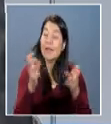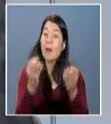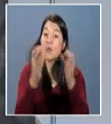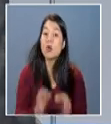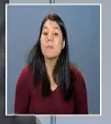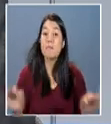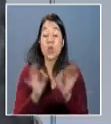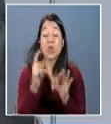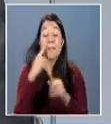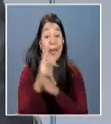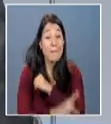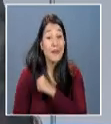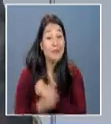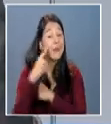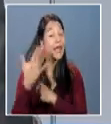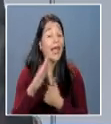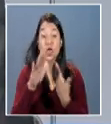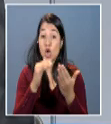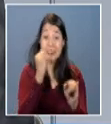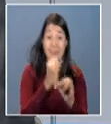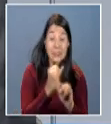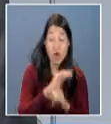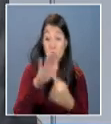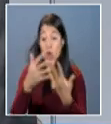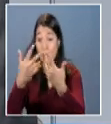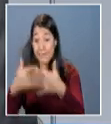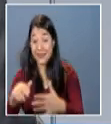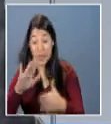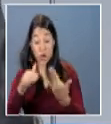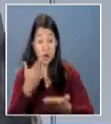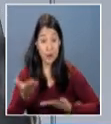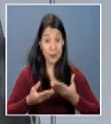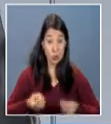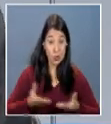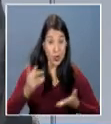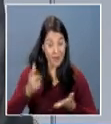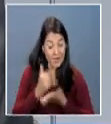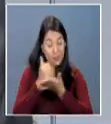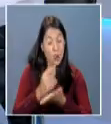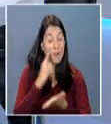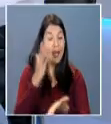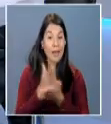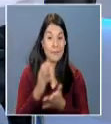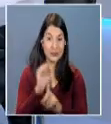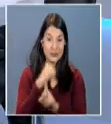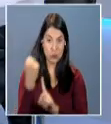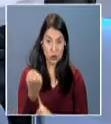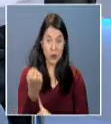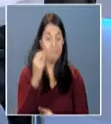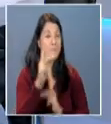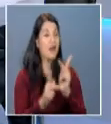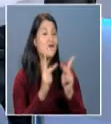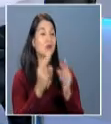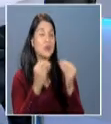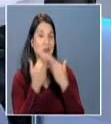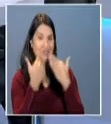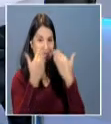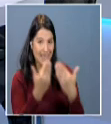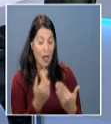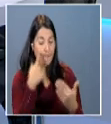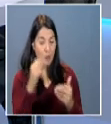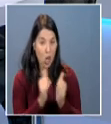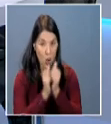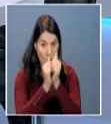instituciones, todo el empresariado, todo el sector público tiene que colaborar para efecto de ver si revertimos esta situación. Perfecto, don Paul. Muchísimas gracias